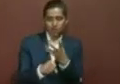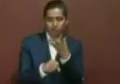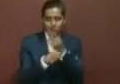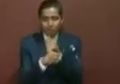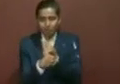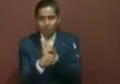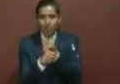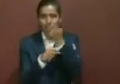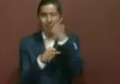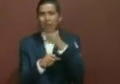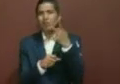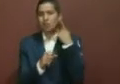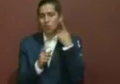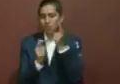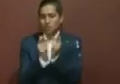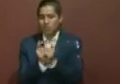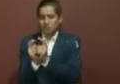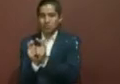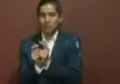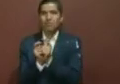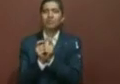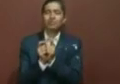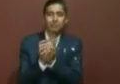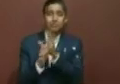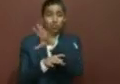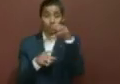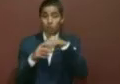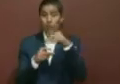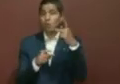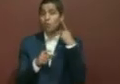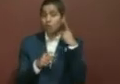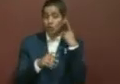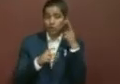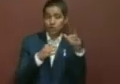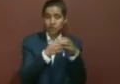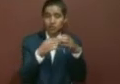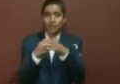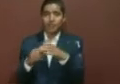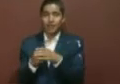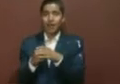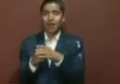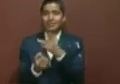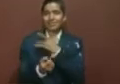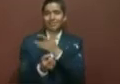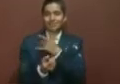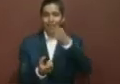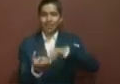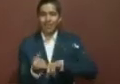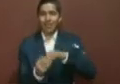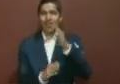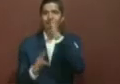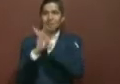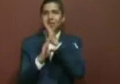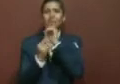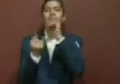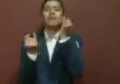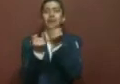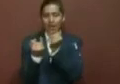el mapa partidario también. Todos los partidos están en crisis, todos,